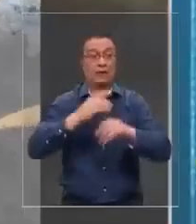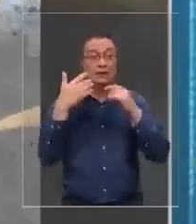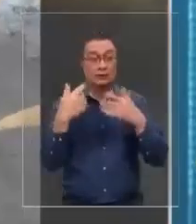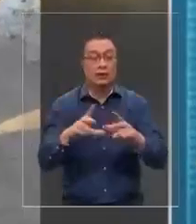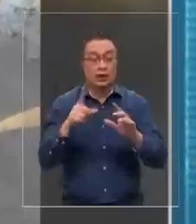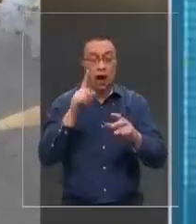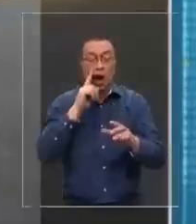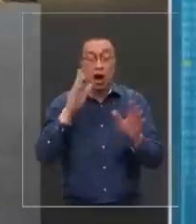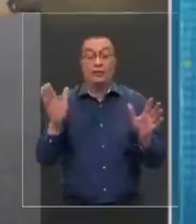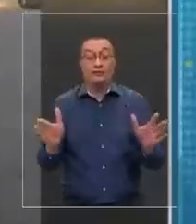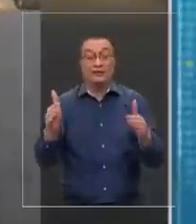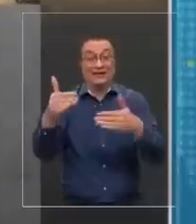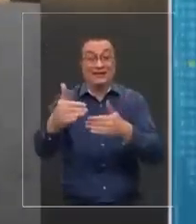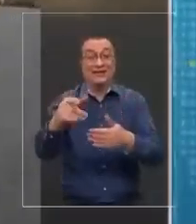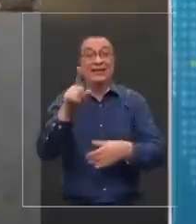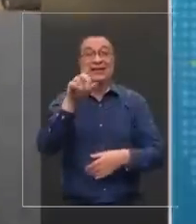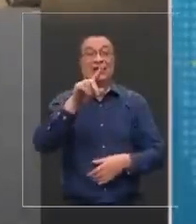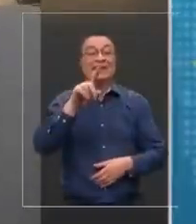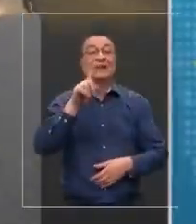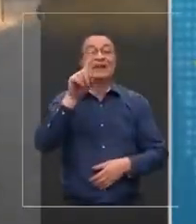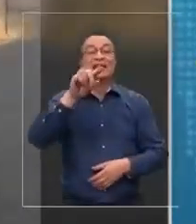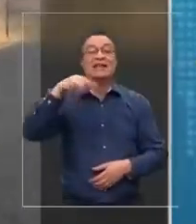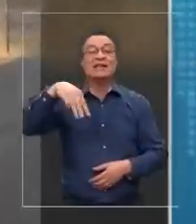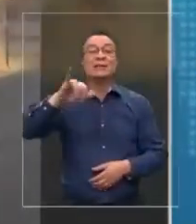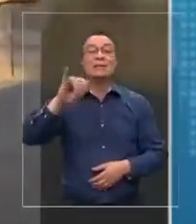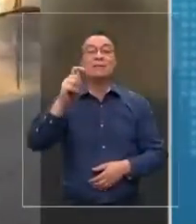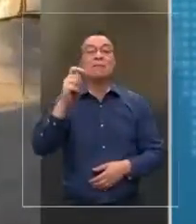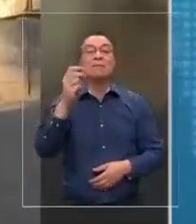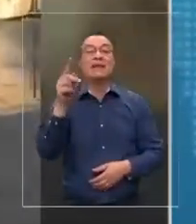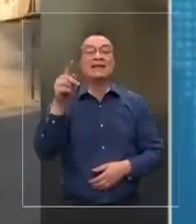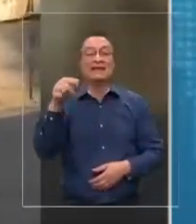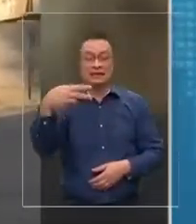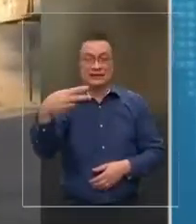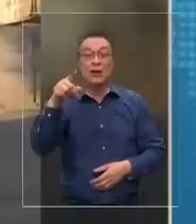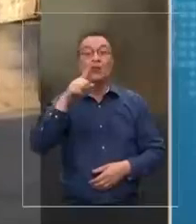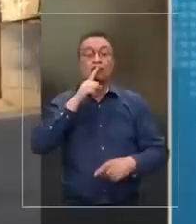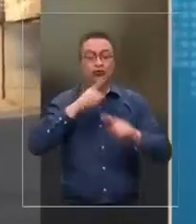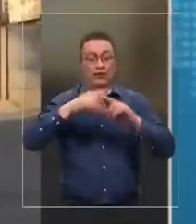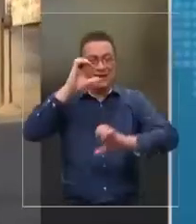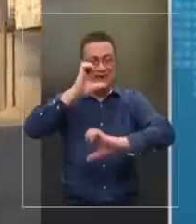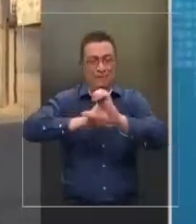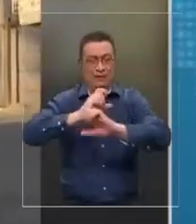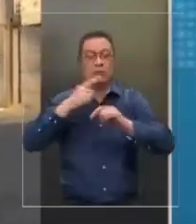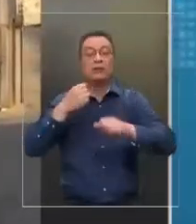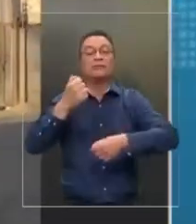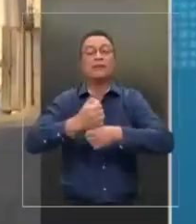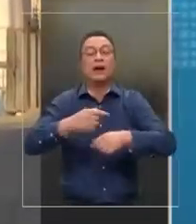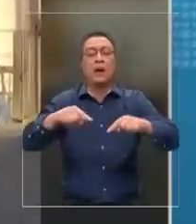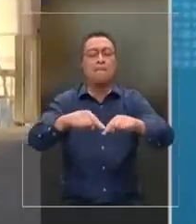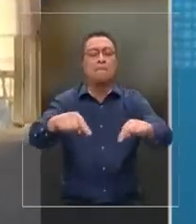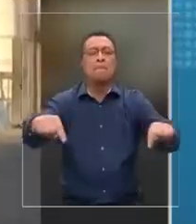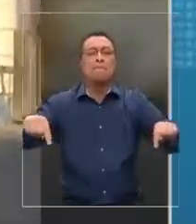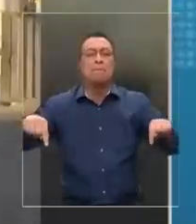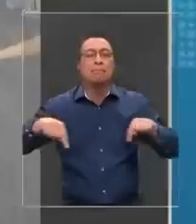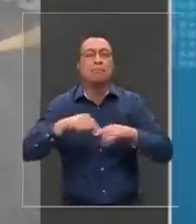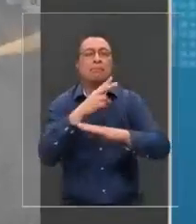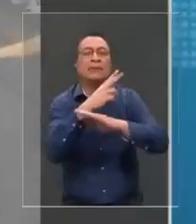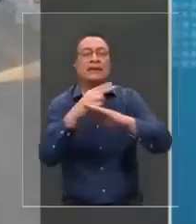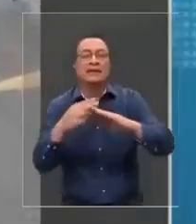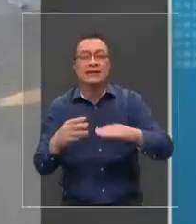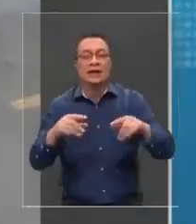como Estanques Smith, que trabaja justamente con elementos químicos para la confección de piscinas, pozos sépticos, estanques